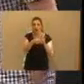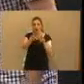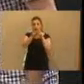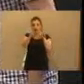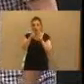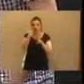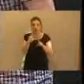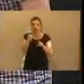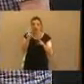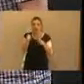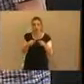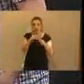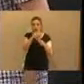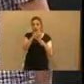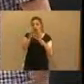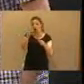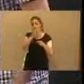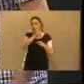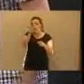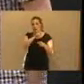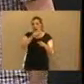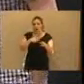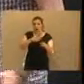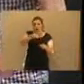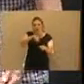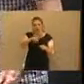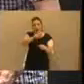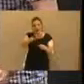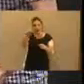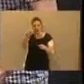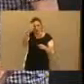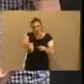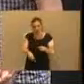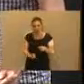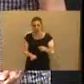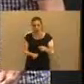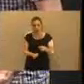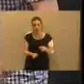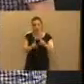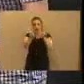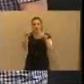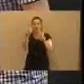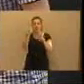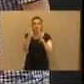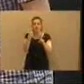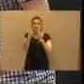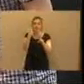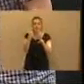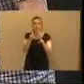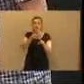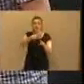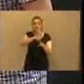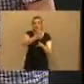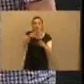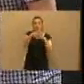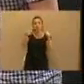endeudada nuestra comunidad. Creemos que la gente tiene derecho a saberlo. Tiene derecho a saber con qué entidades financieras está endeudada Asturias,